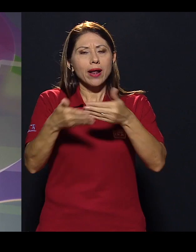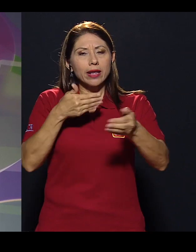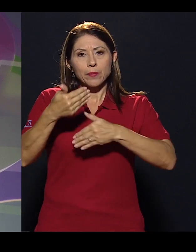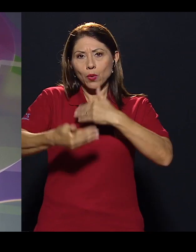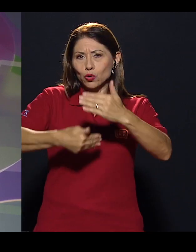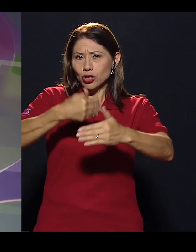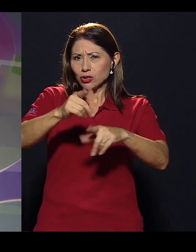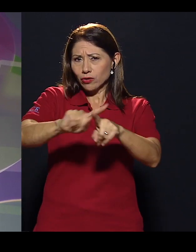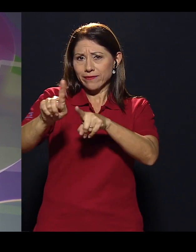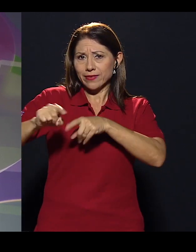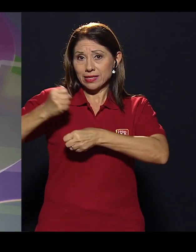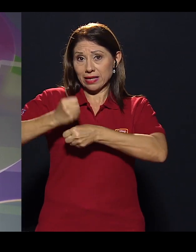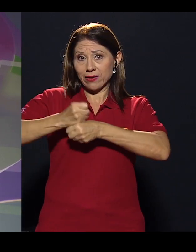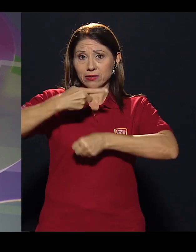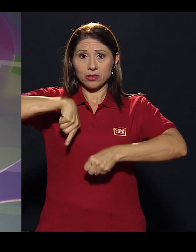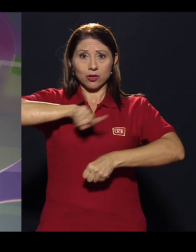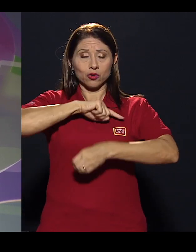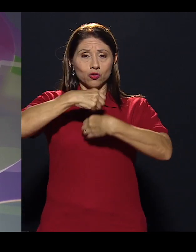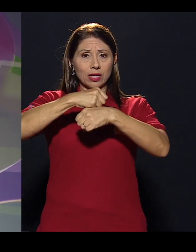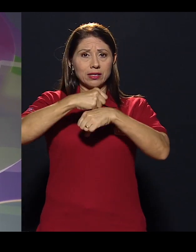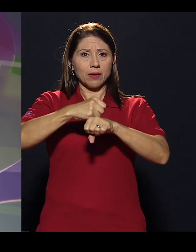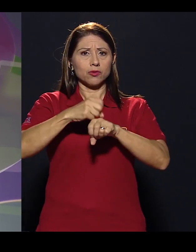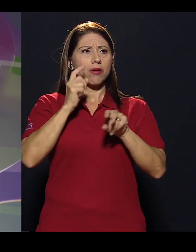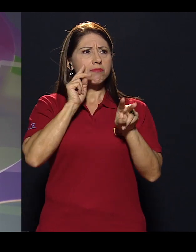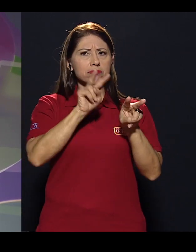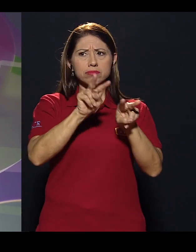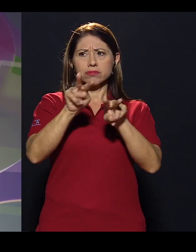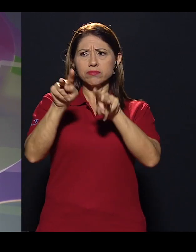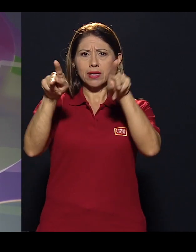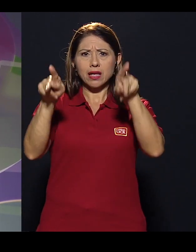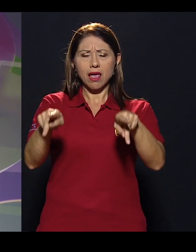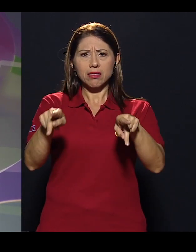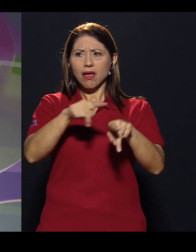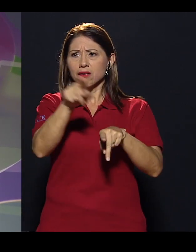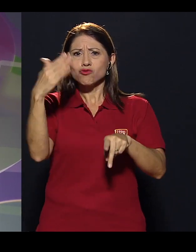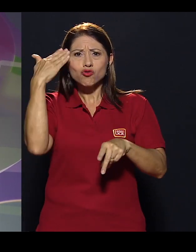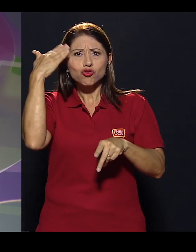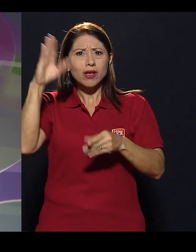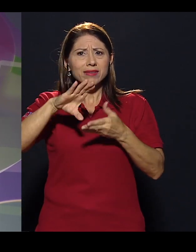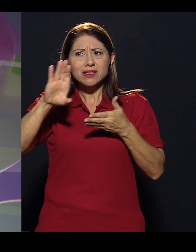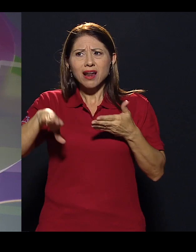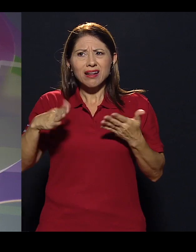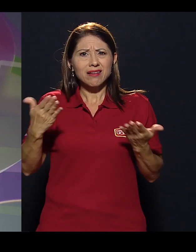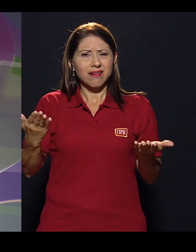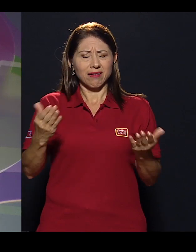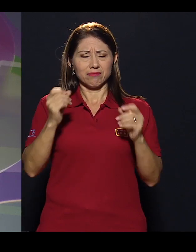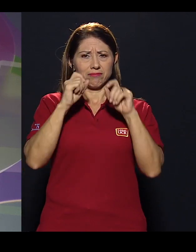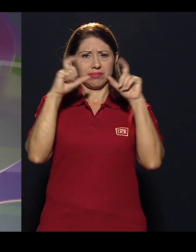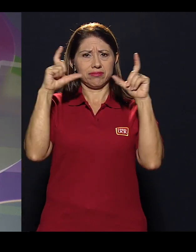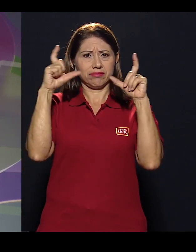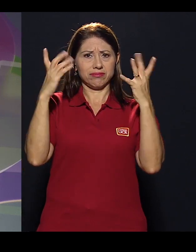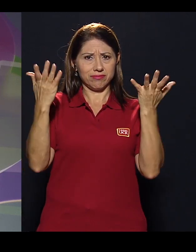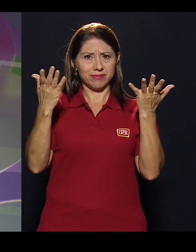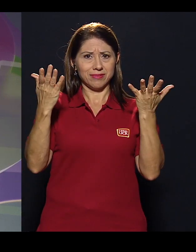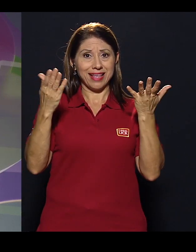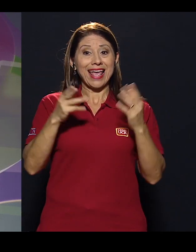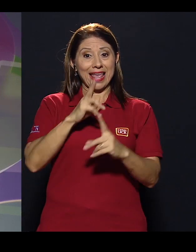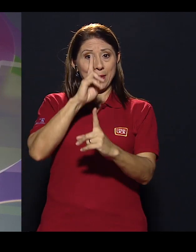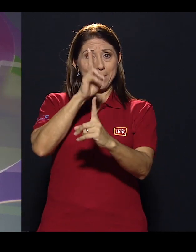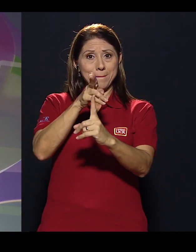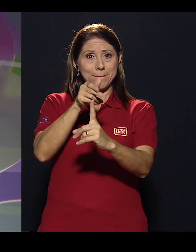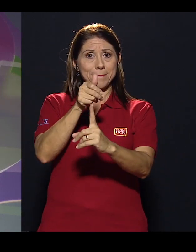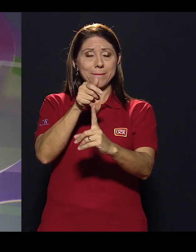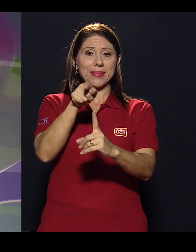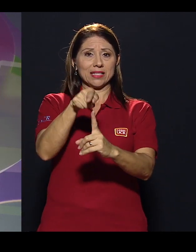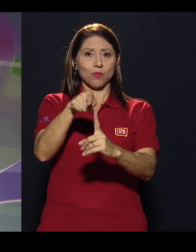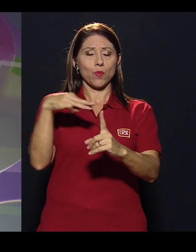estamos inmersos, nos sorprendemos de gente que no sabe que existimos, en primer lugar, del mismo Ministerio